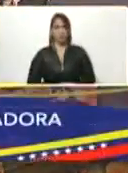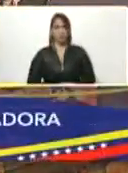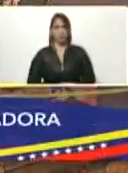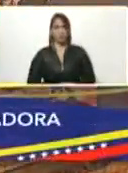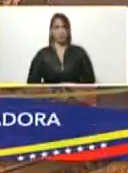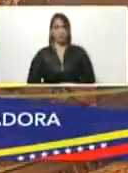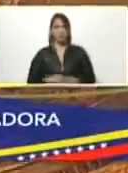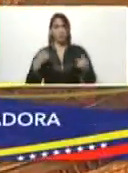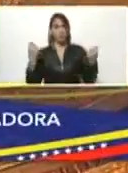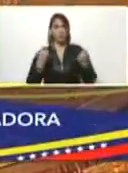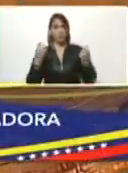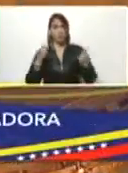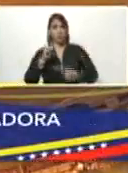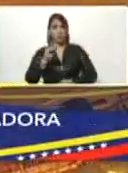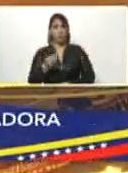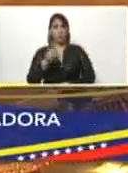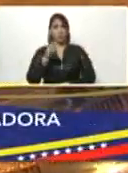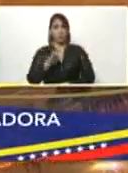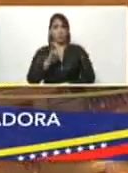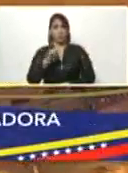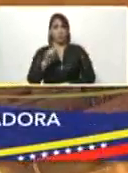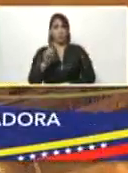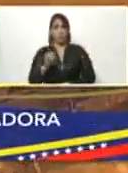La campaña de Quito, yo he visto